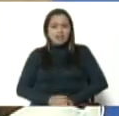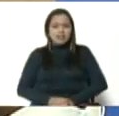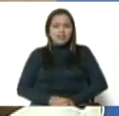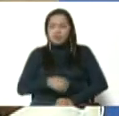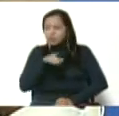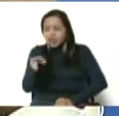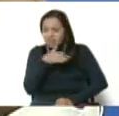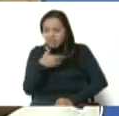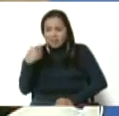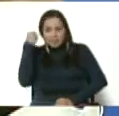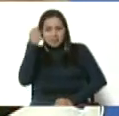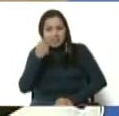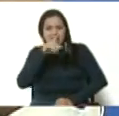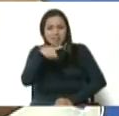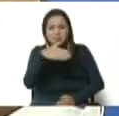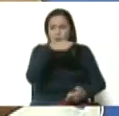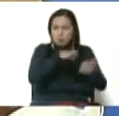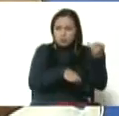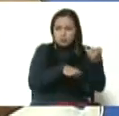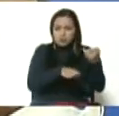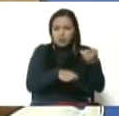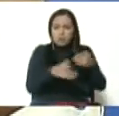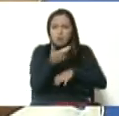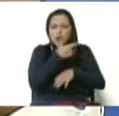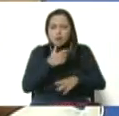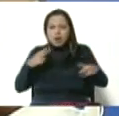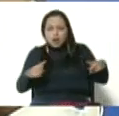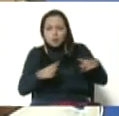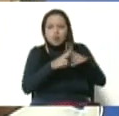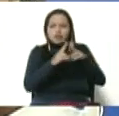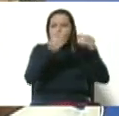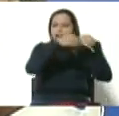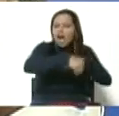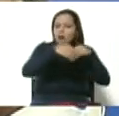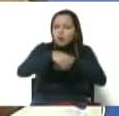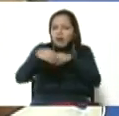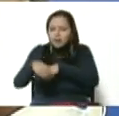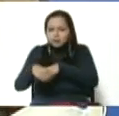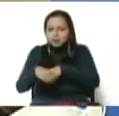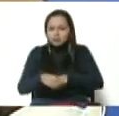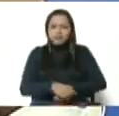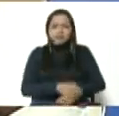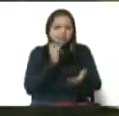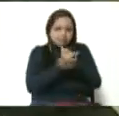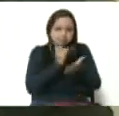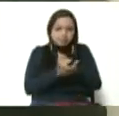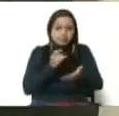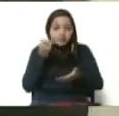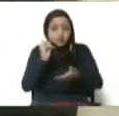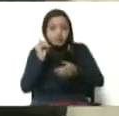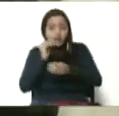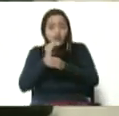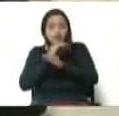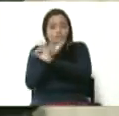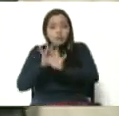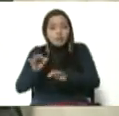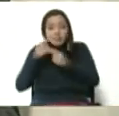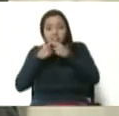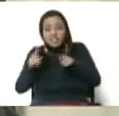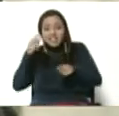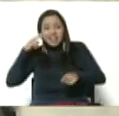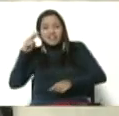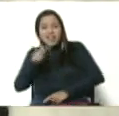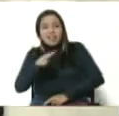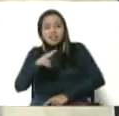quiera pensar y después, en última instancia, lo que buscamos es el encuentro, la confluencia, que fíjense que a pesar de que son formas diferentes de ver la